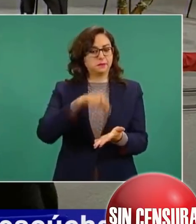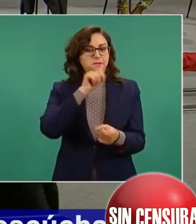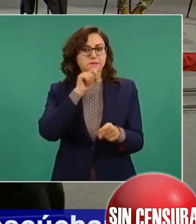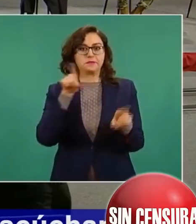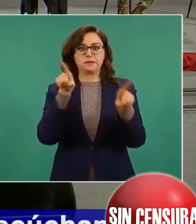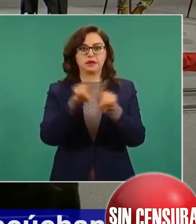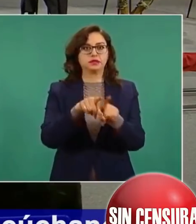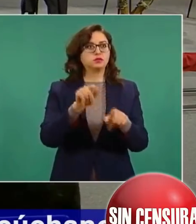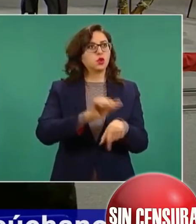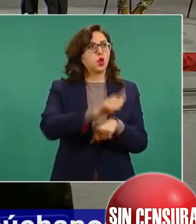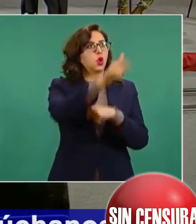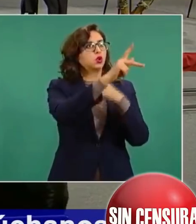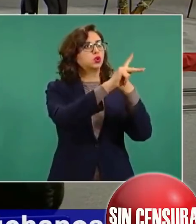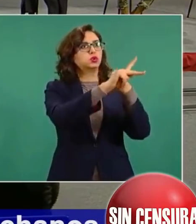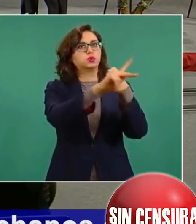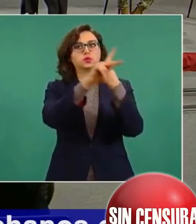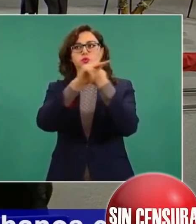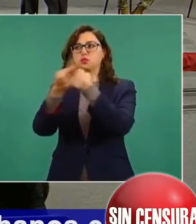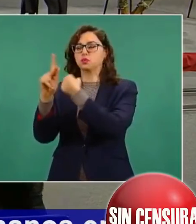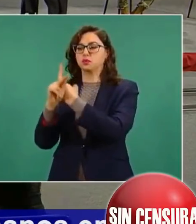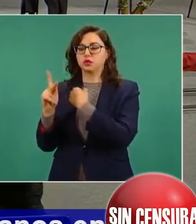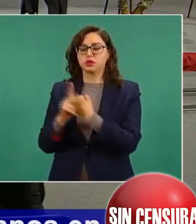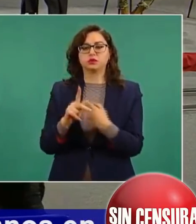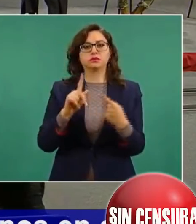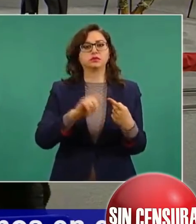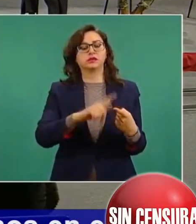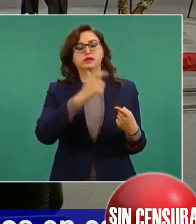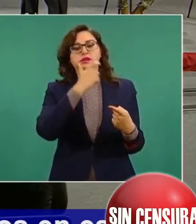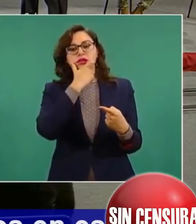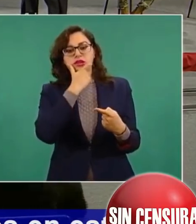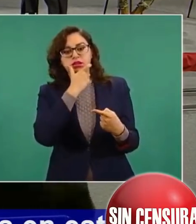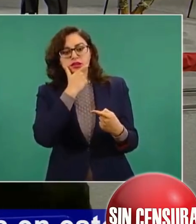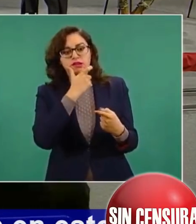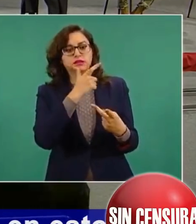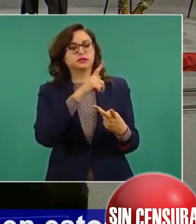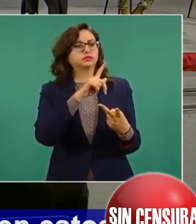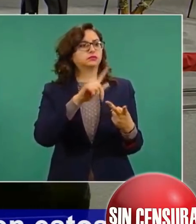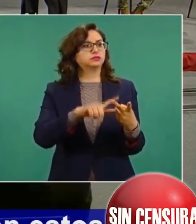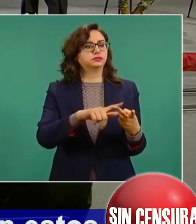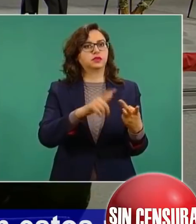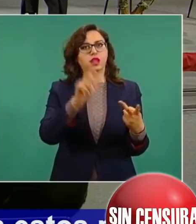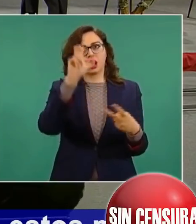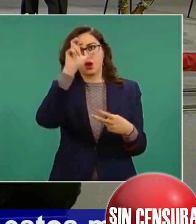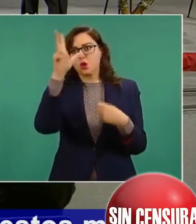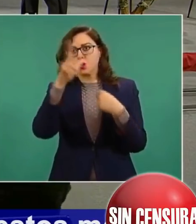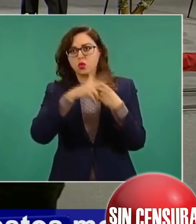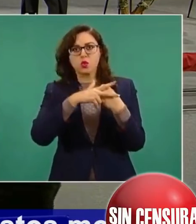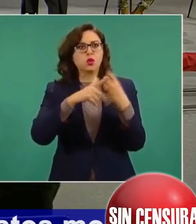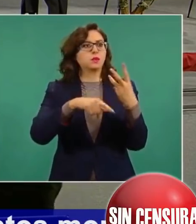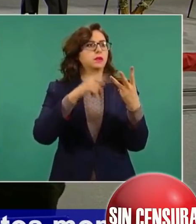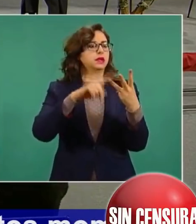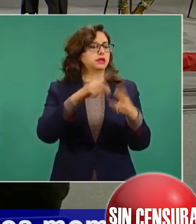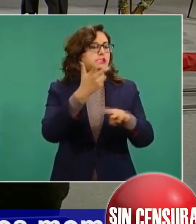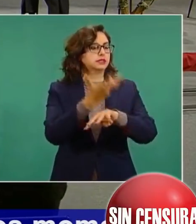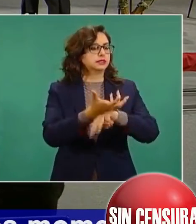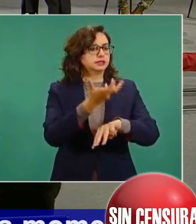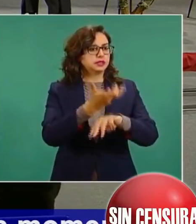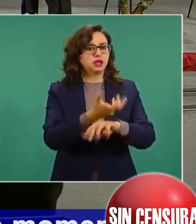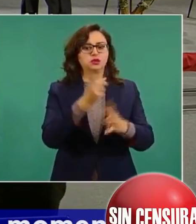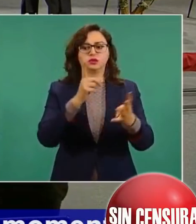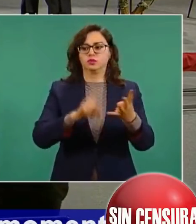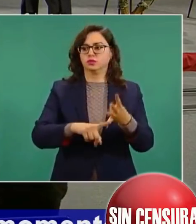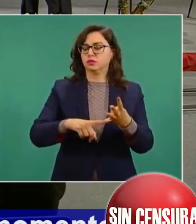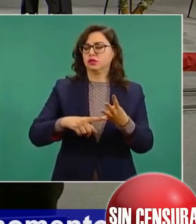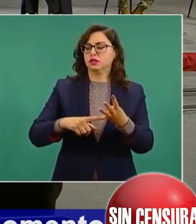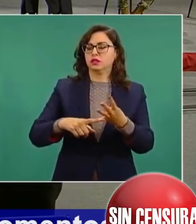tienen muchos otros países, por ejemplo, Reino Unido, otros países europeos, Estados Unidos, Argentina,